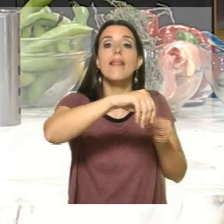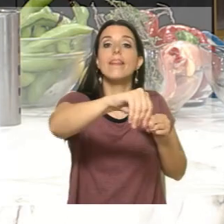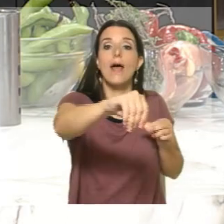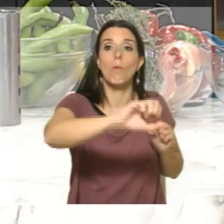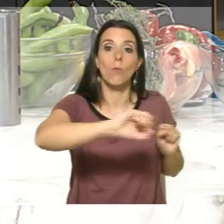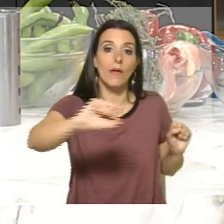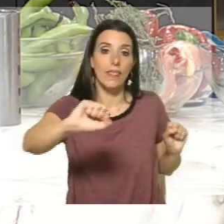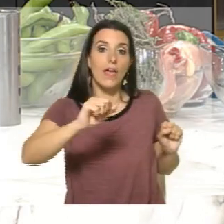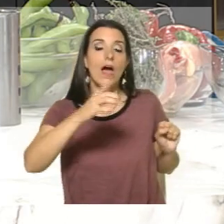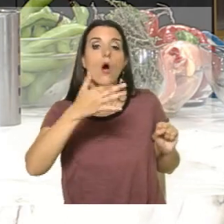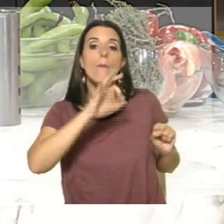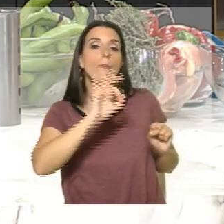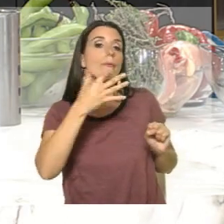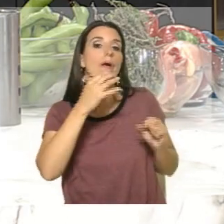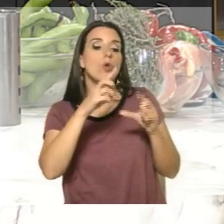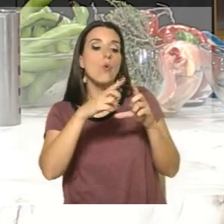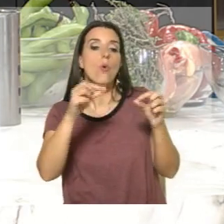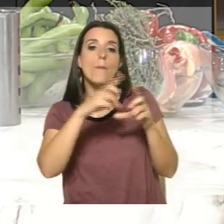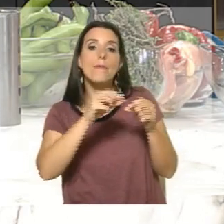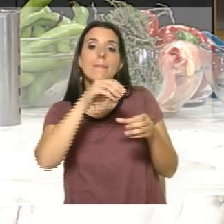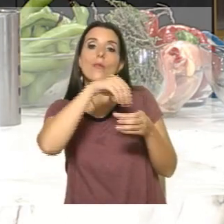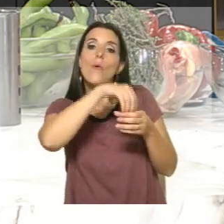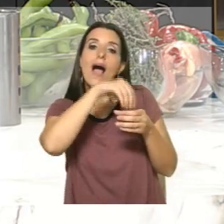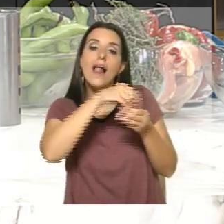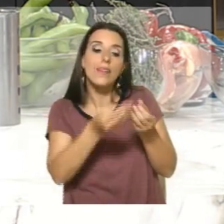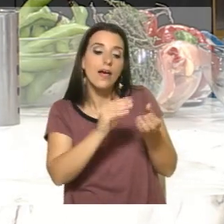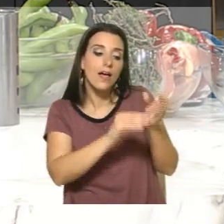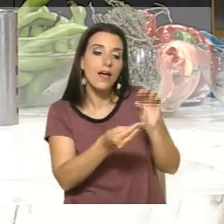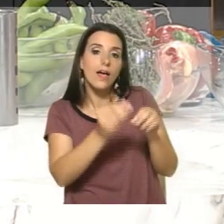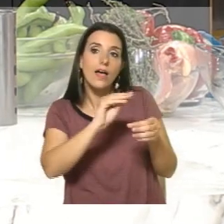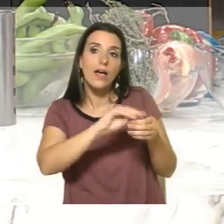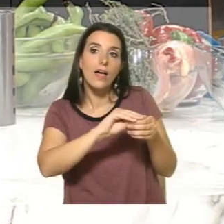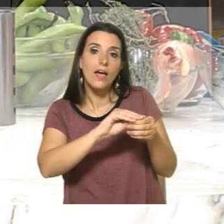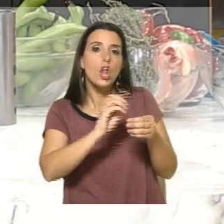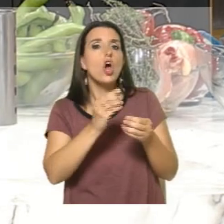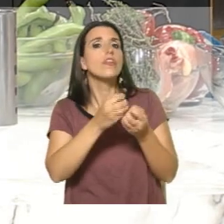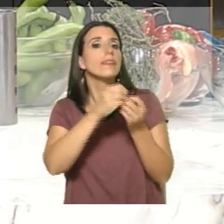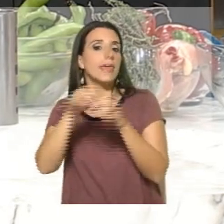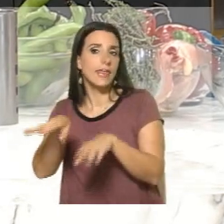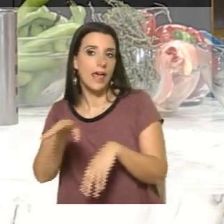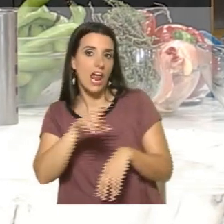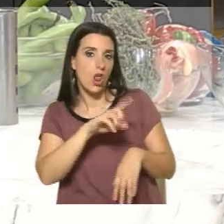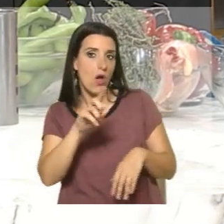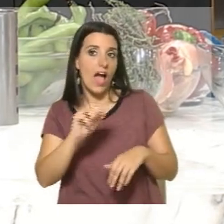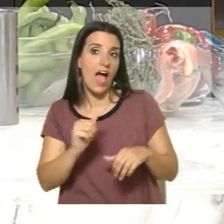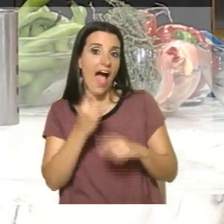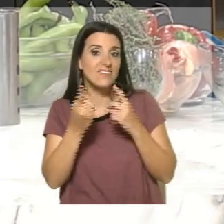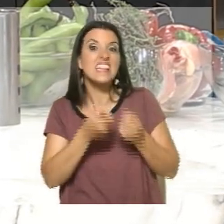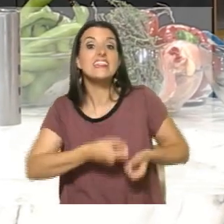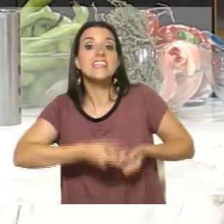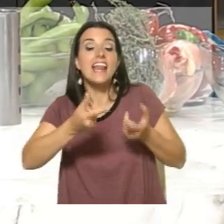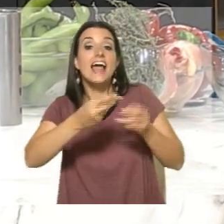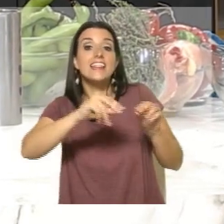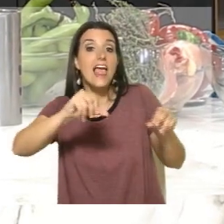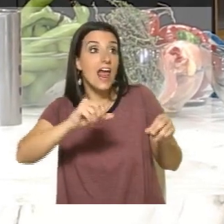dejás con un papelito, ¿no? Lleva un proceso. ¿Ah? Pero con mucha suerte a veces tirás. Claro. El residuo en la tierra y te crece, el zapallo te